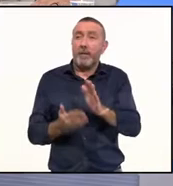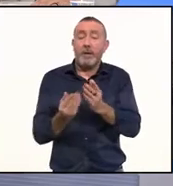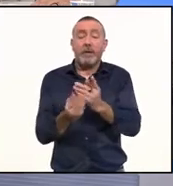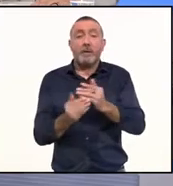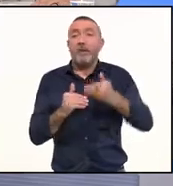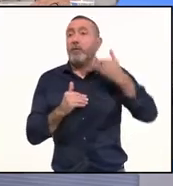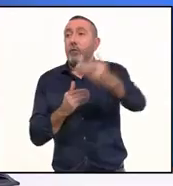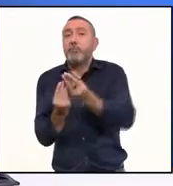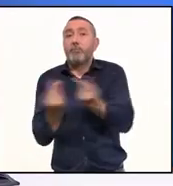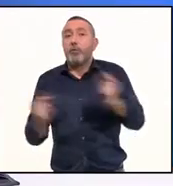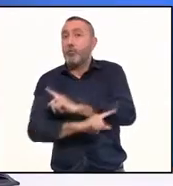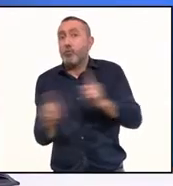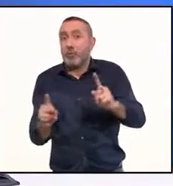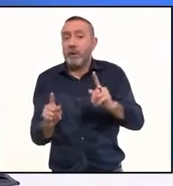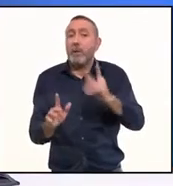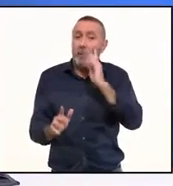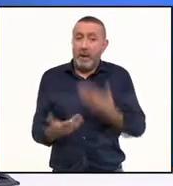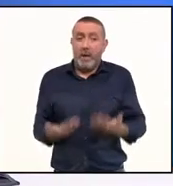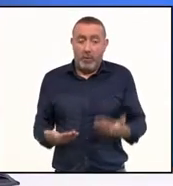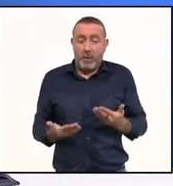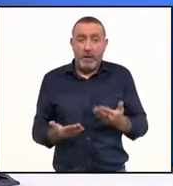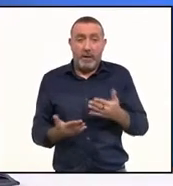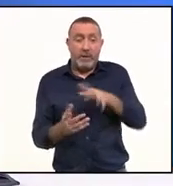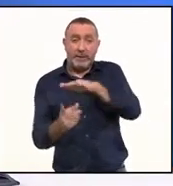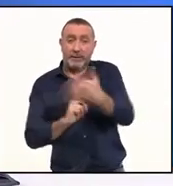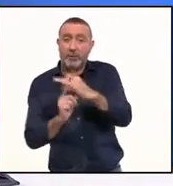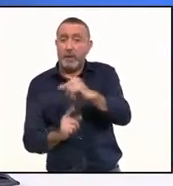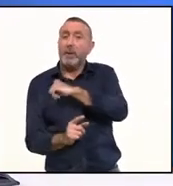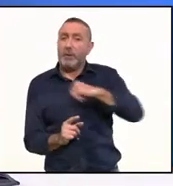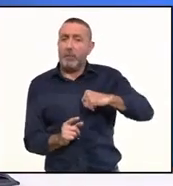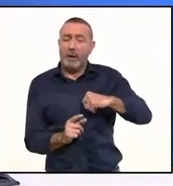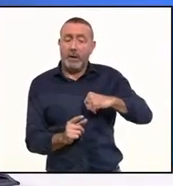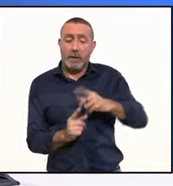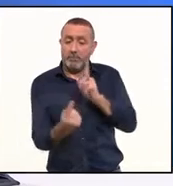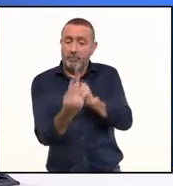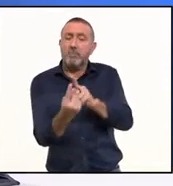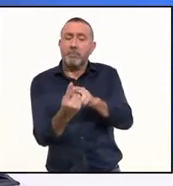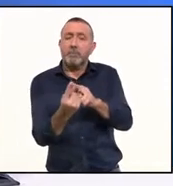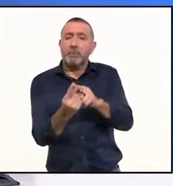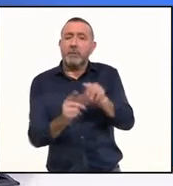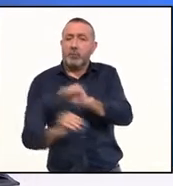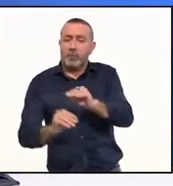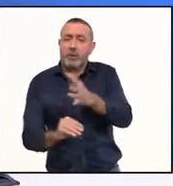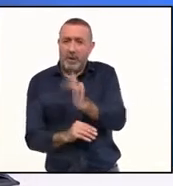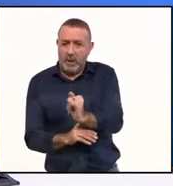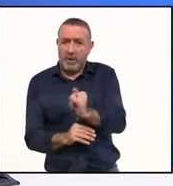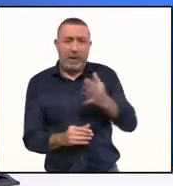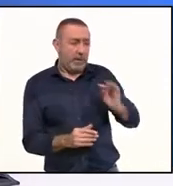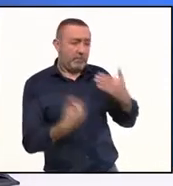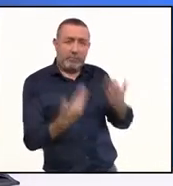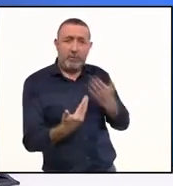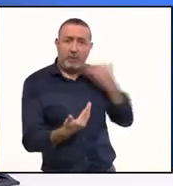acabar después de ver los casos individuales si se acaba simplemente aquí están los terapeutas